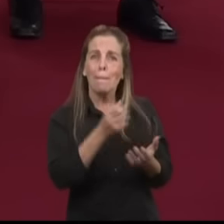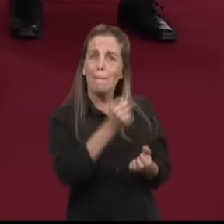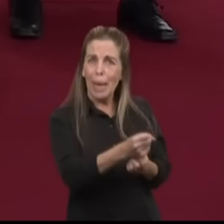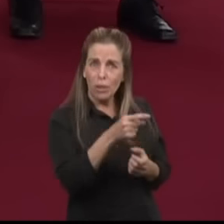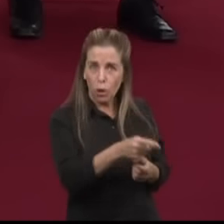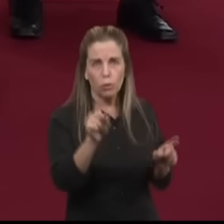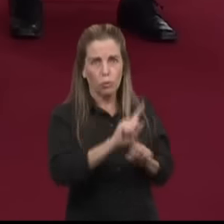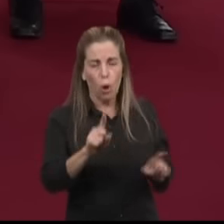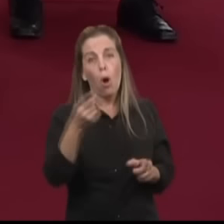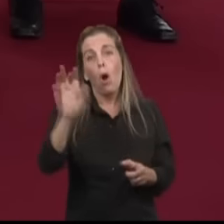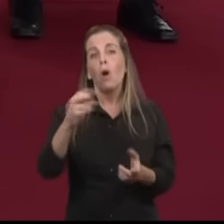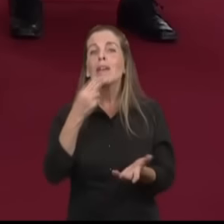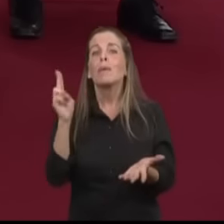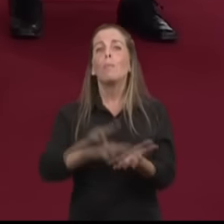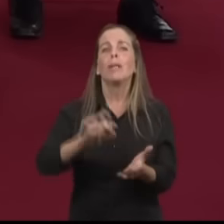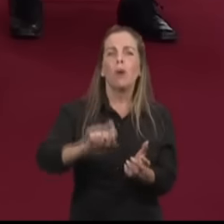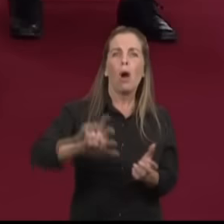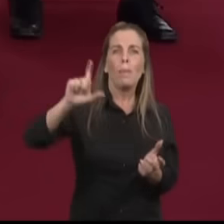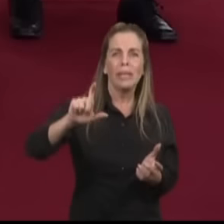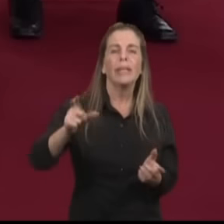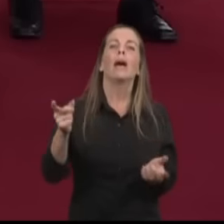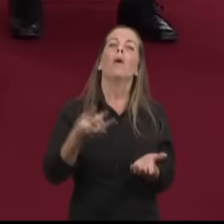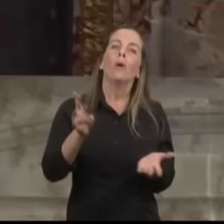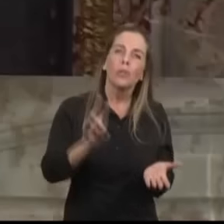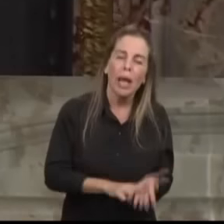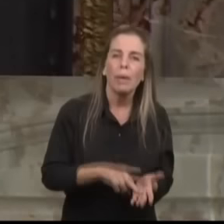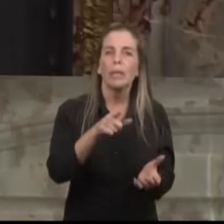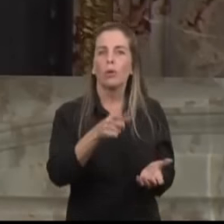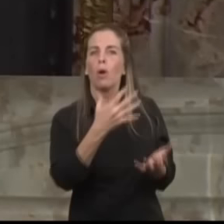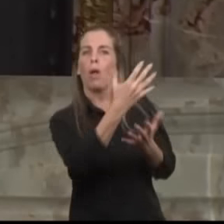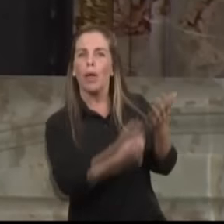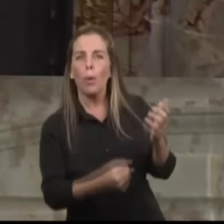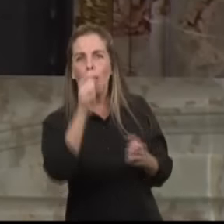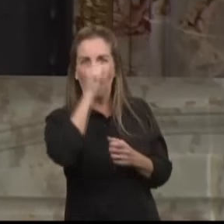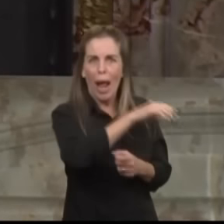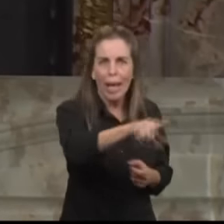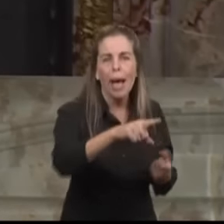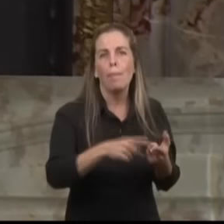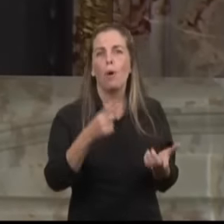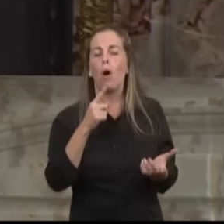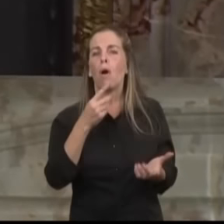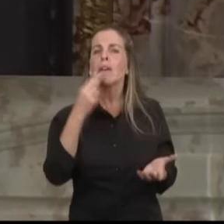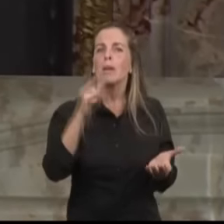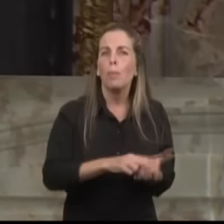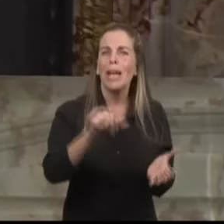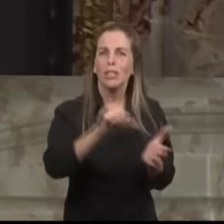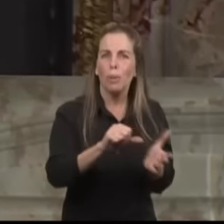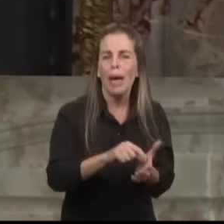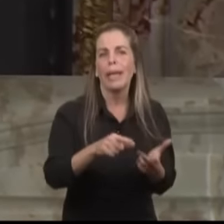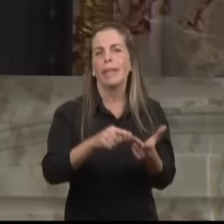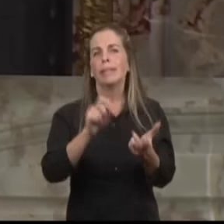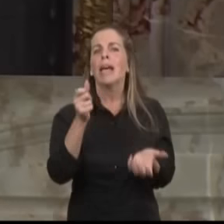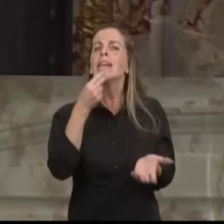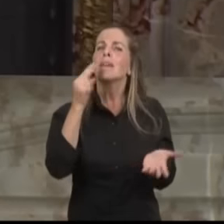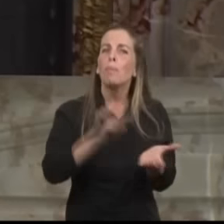a la suba de impuestos, deberíamos volver a subir las retenciones, volver a imponer el impuesto país, el impuesto a las transferencias